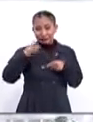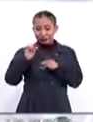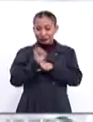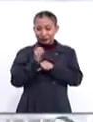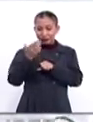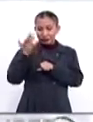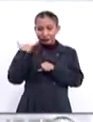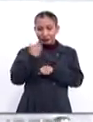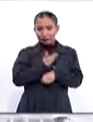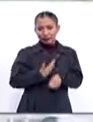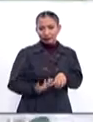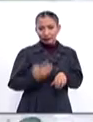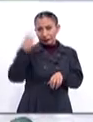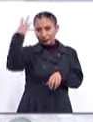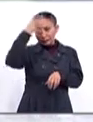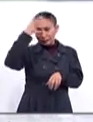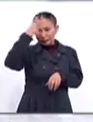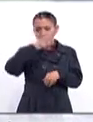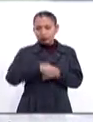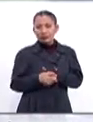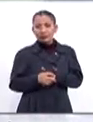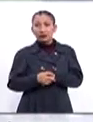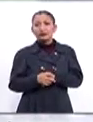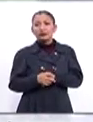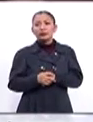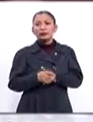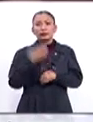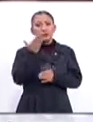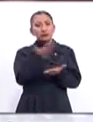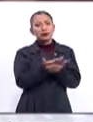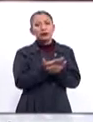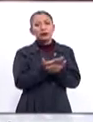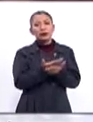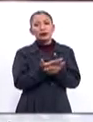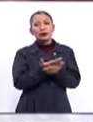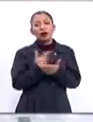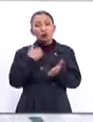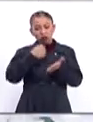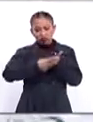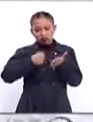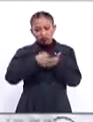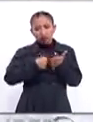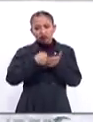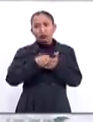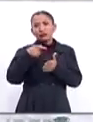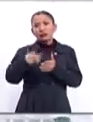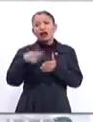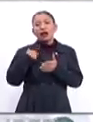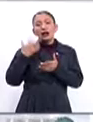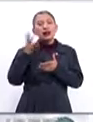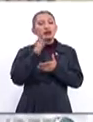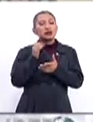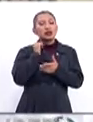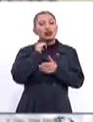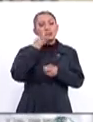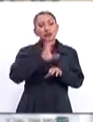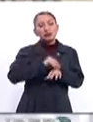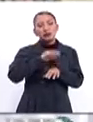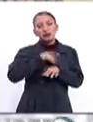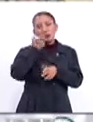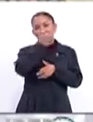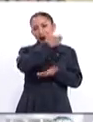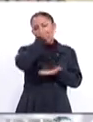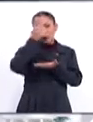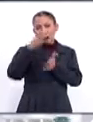semana pasada el presidente de Estados Unidos, El Paso, Texas, solicitando nueva cuenta y presionando al Congreso para que le autoricen los